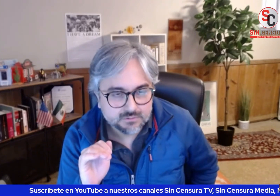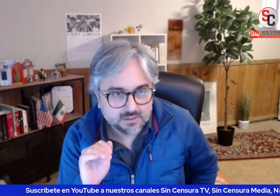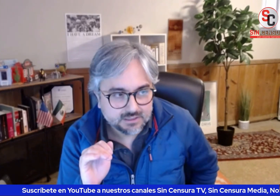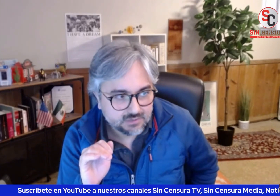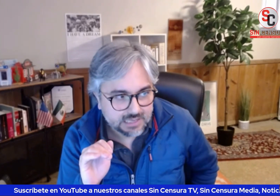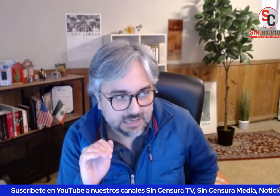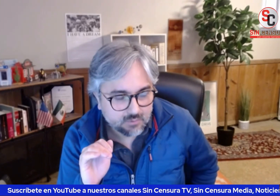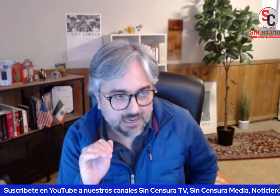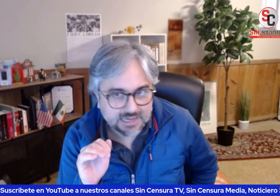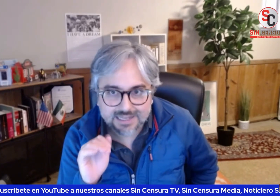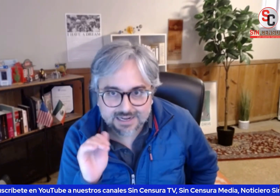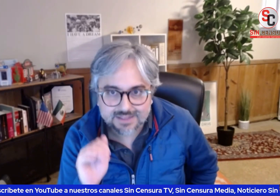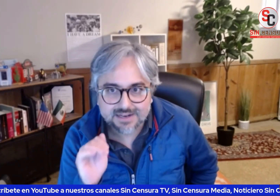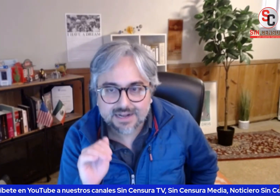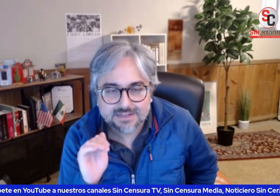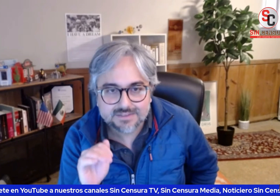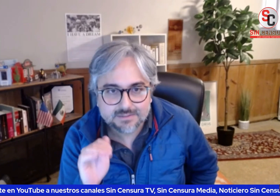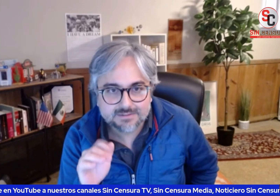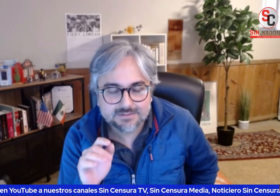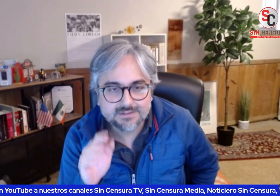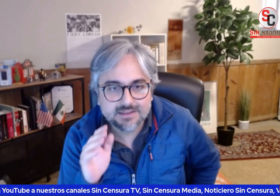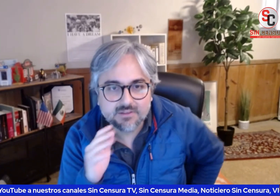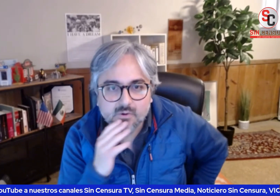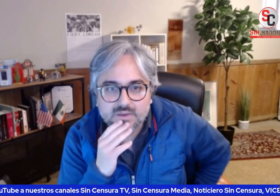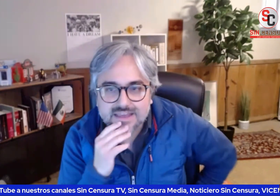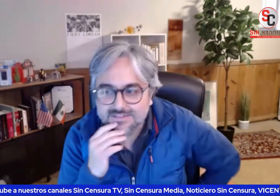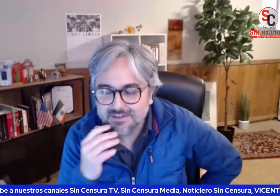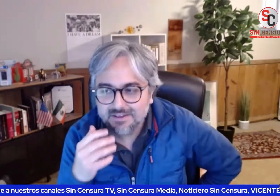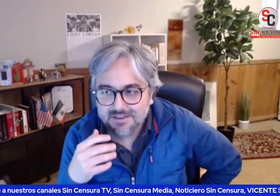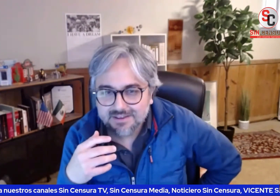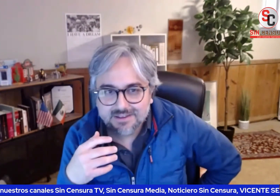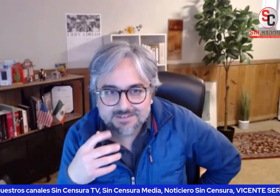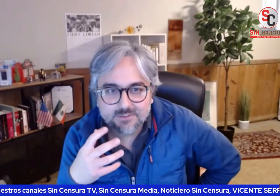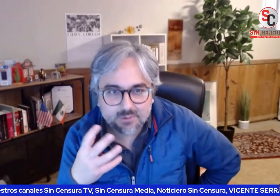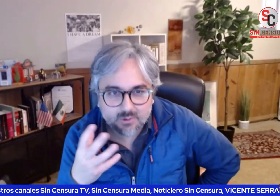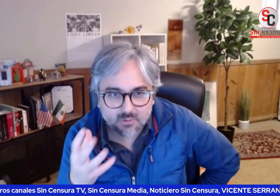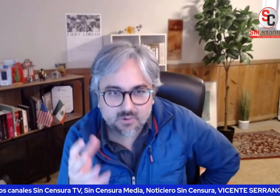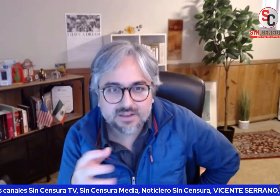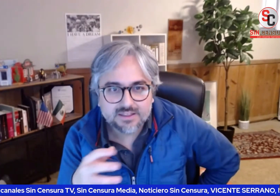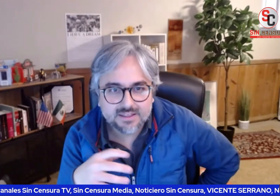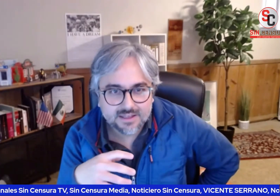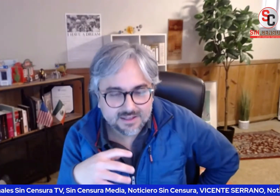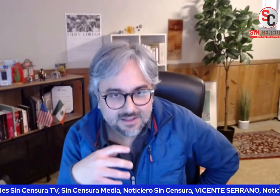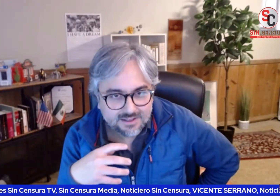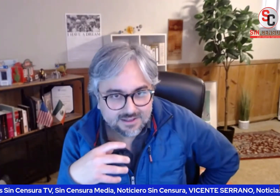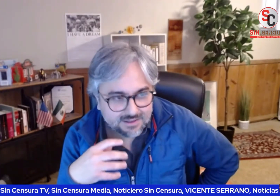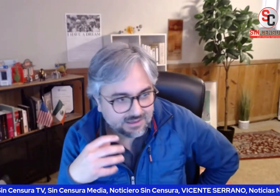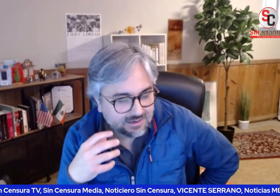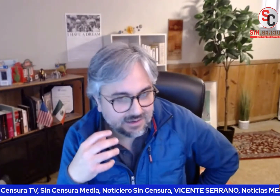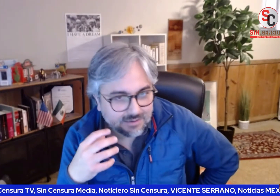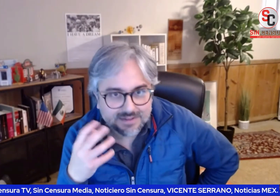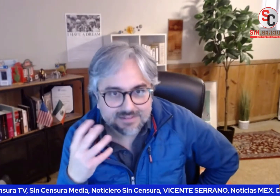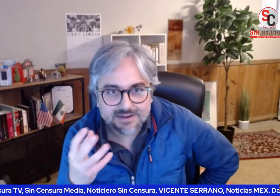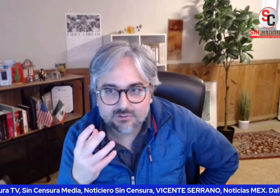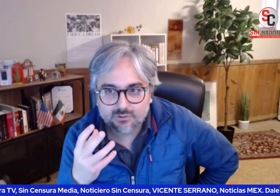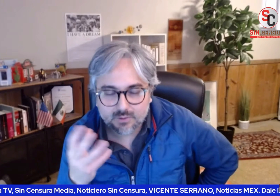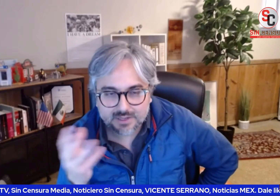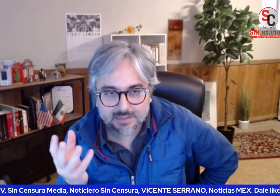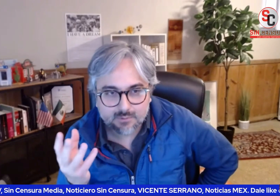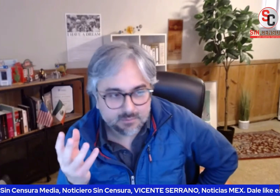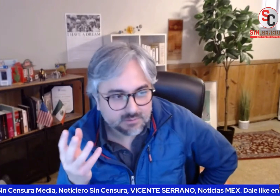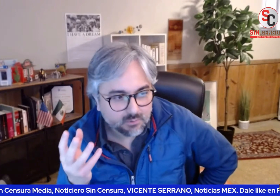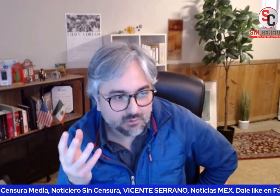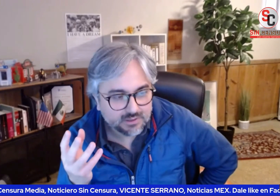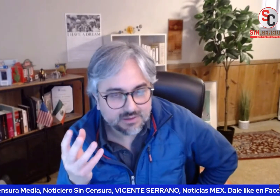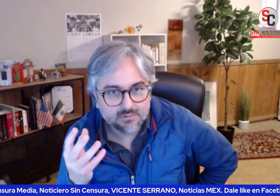estos momentos es a una guerra de narrativas, de ideologías. Siempre juego con la idea, al plantearle esto,